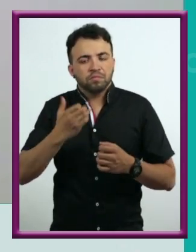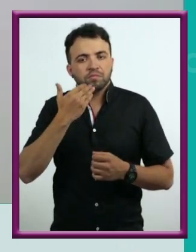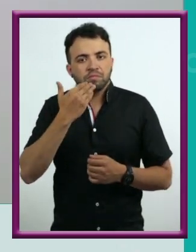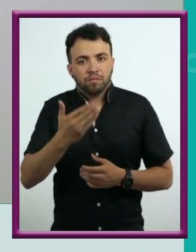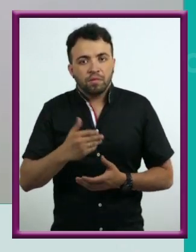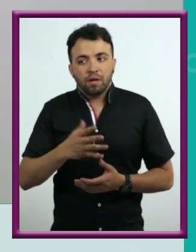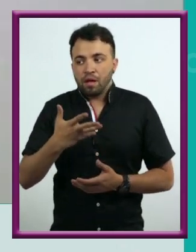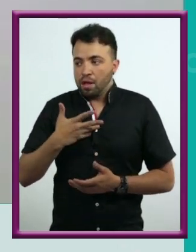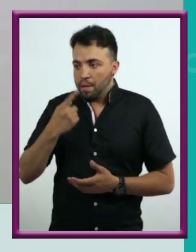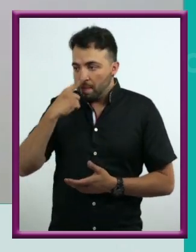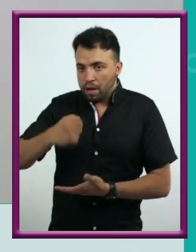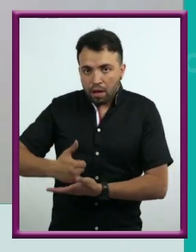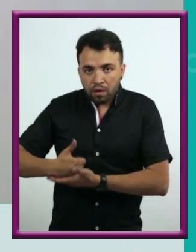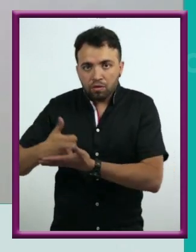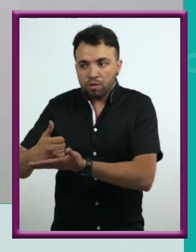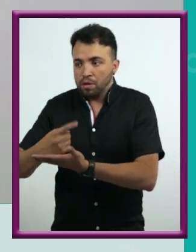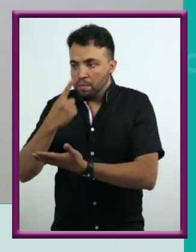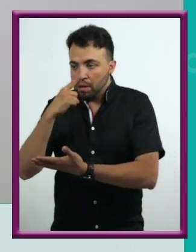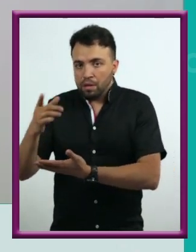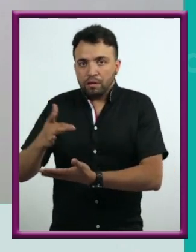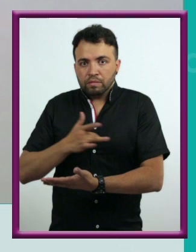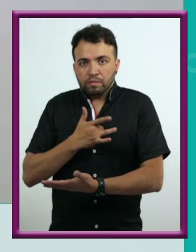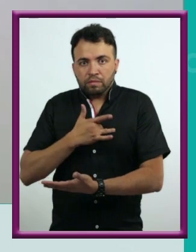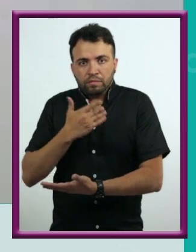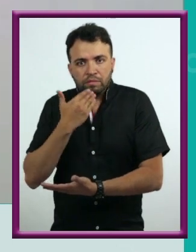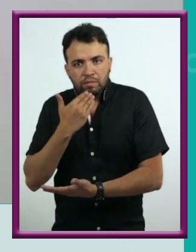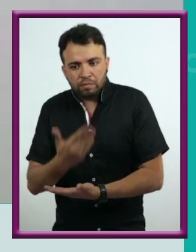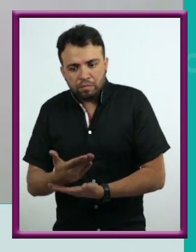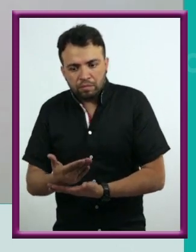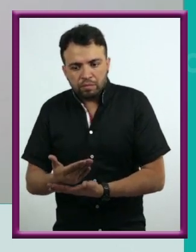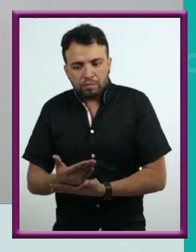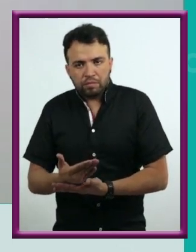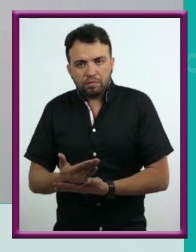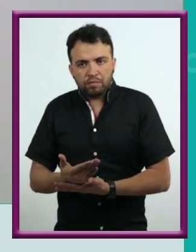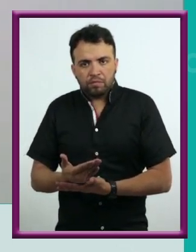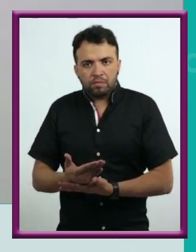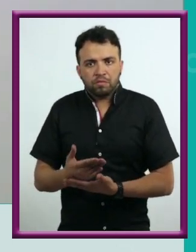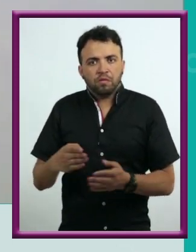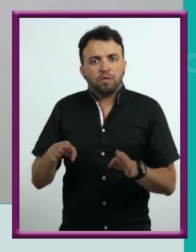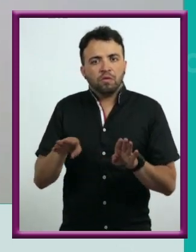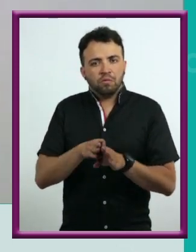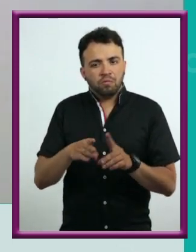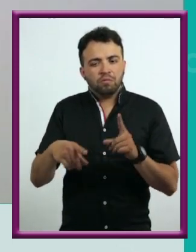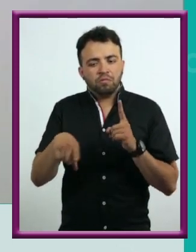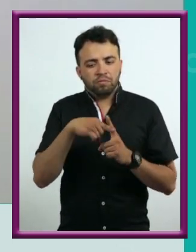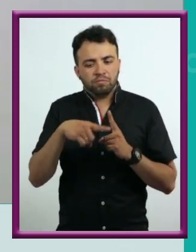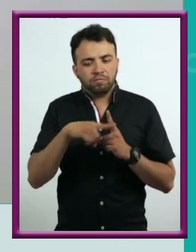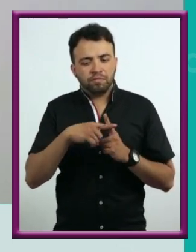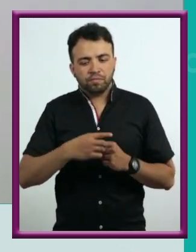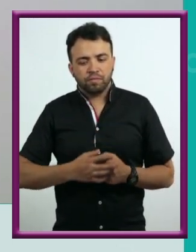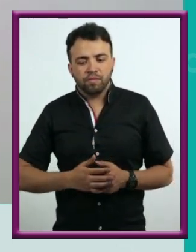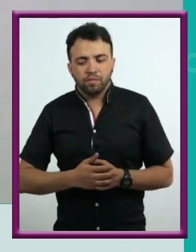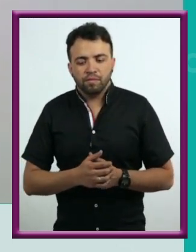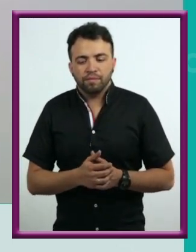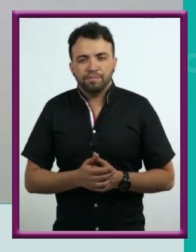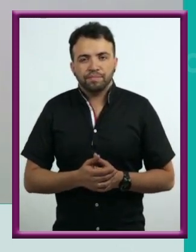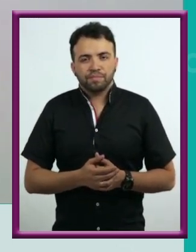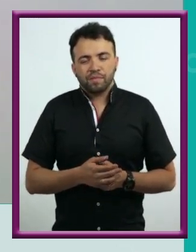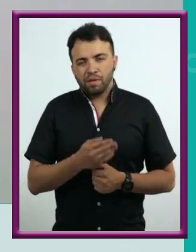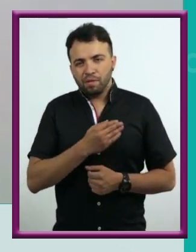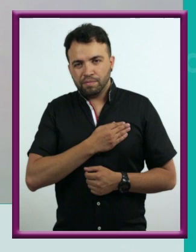La bondad es la capacidad de reflejar el bien a los demás. Un ejemplo sería